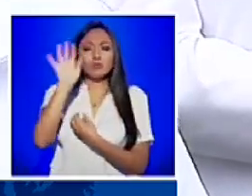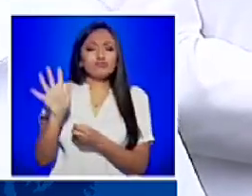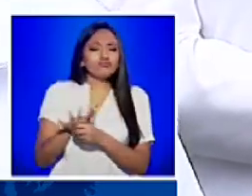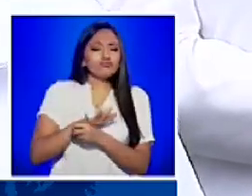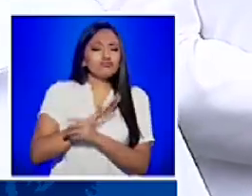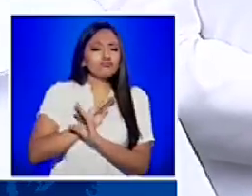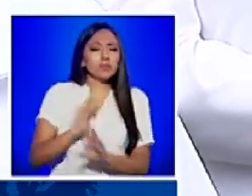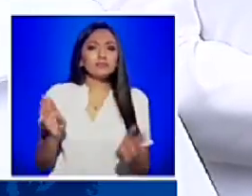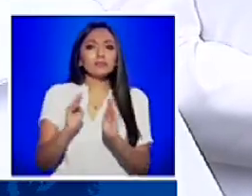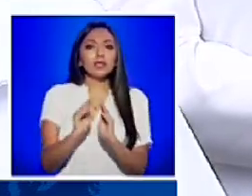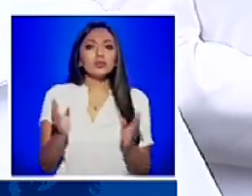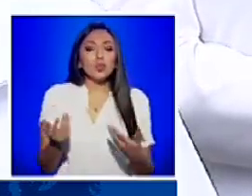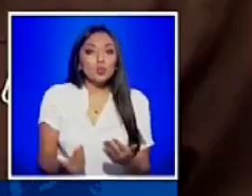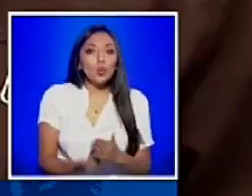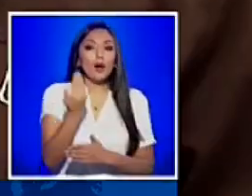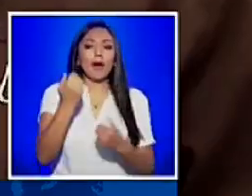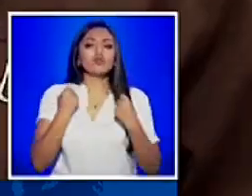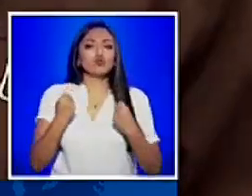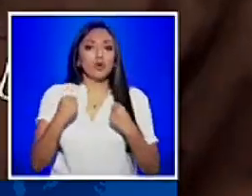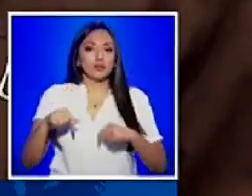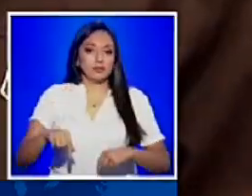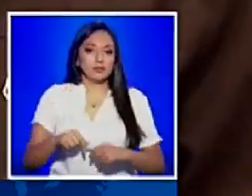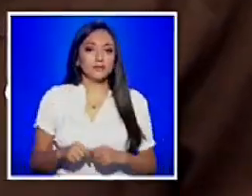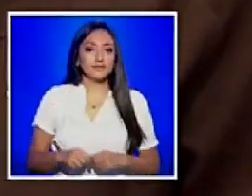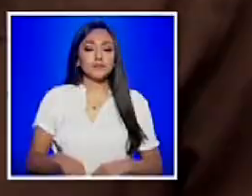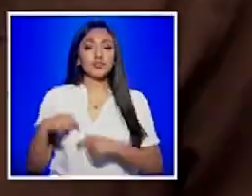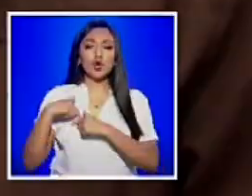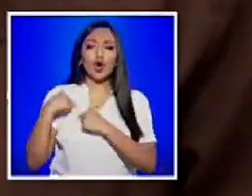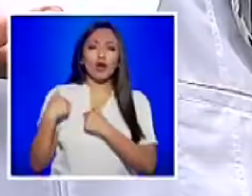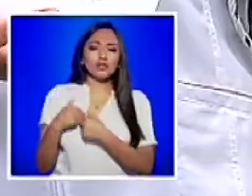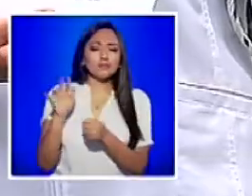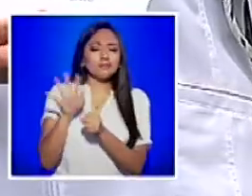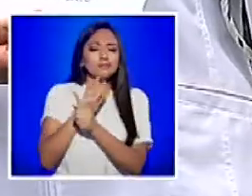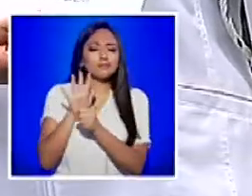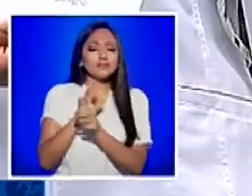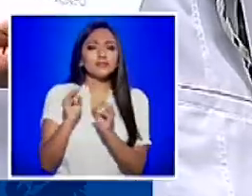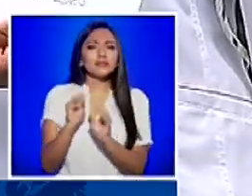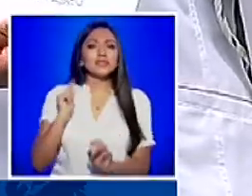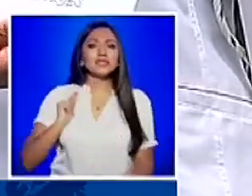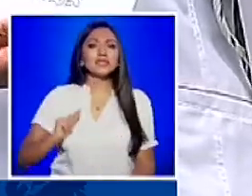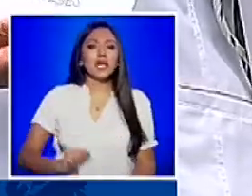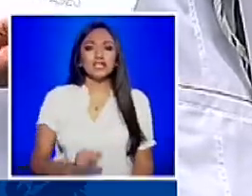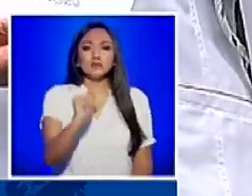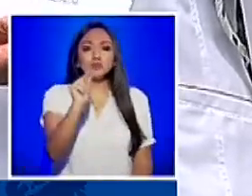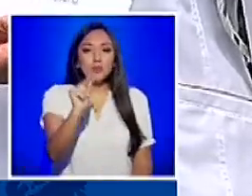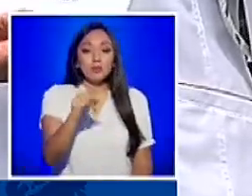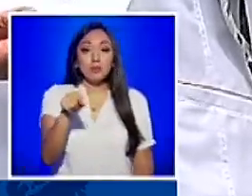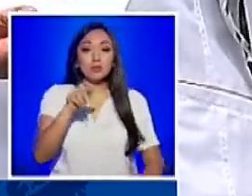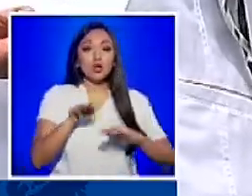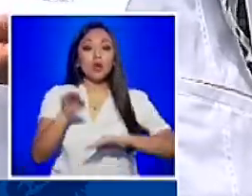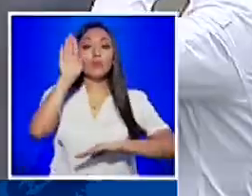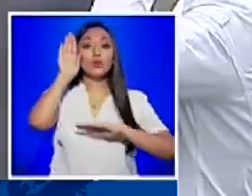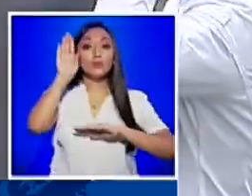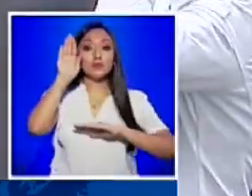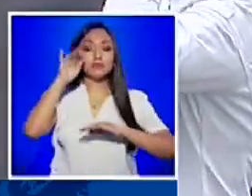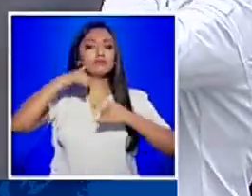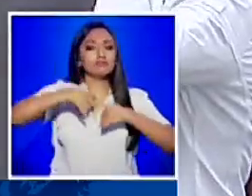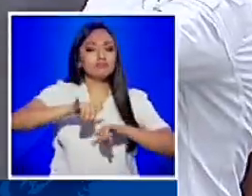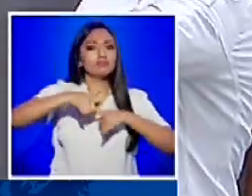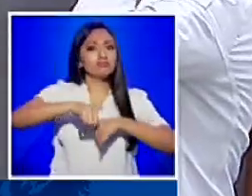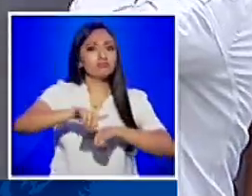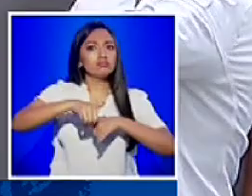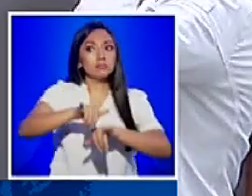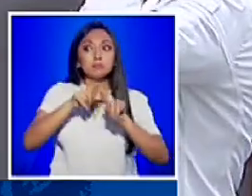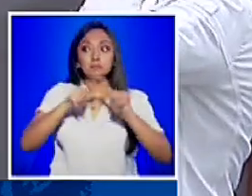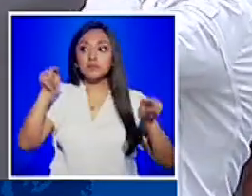coger nuevas fuerzas para seguir adelante. Corazones llenos con pequeños detalles que los comprometen a seguir sin rendirse,